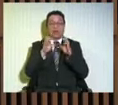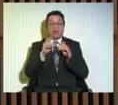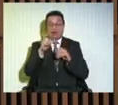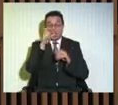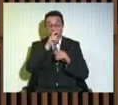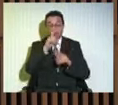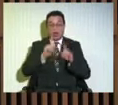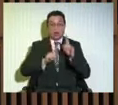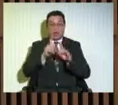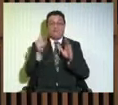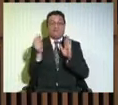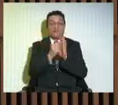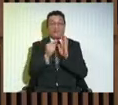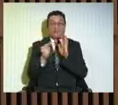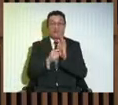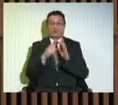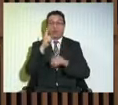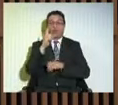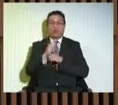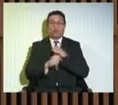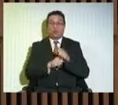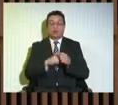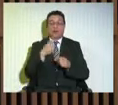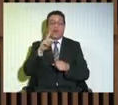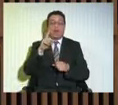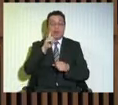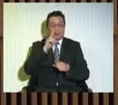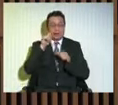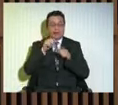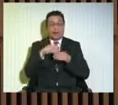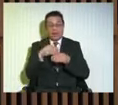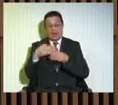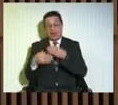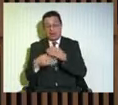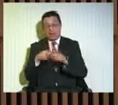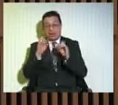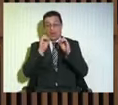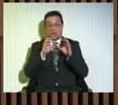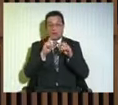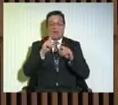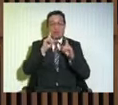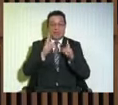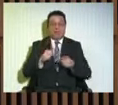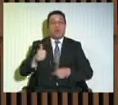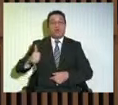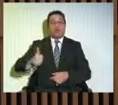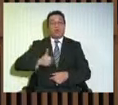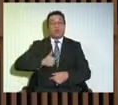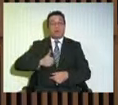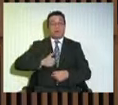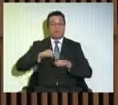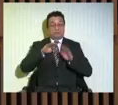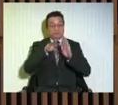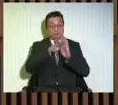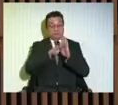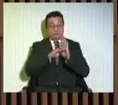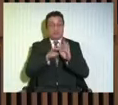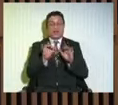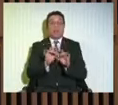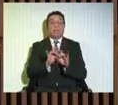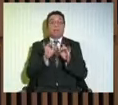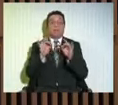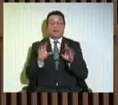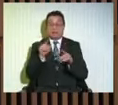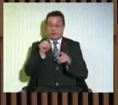ciertas fechas del año, que tienen etapas en su educación que se tienen que cumplir en periodos específicos. Y ahí